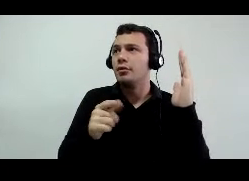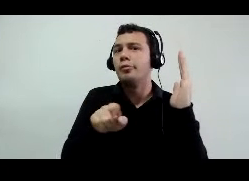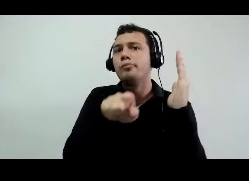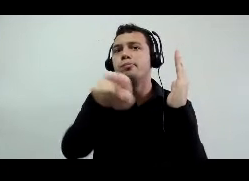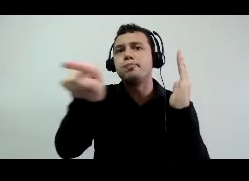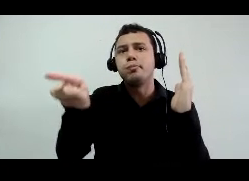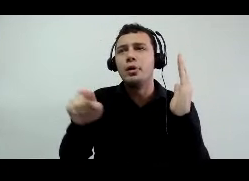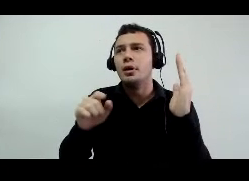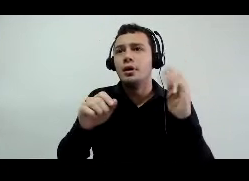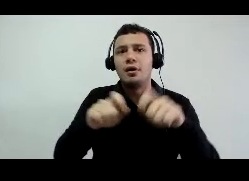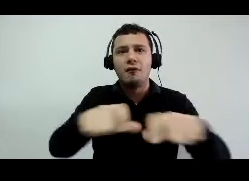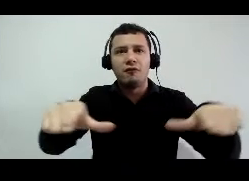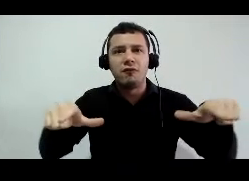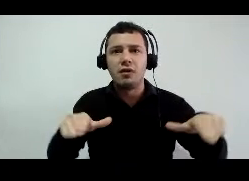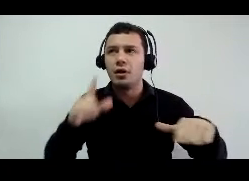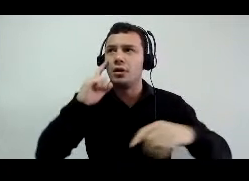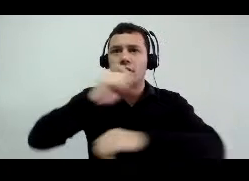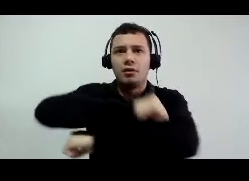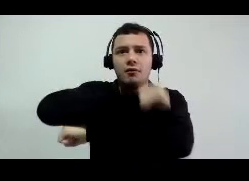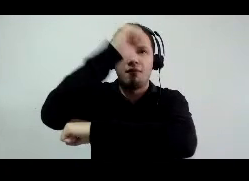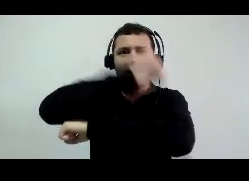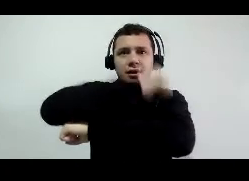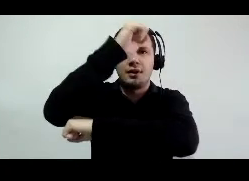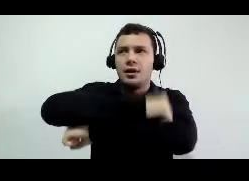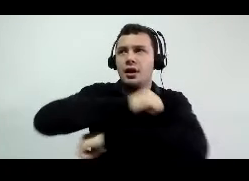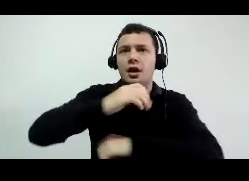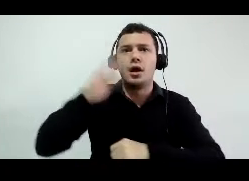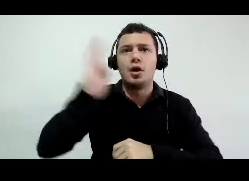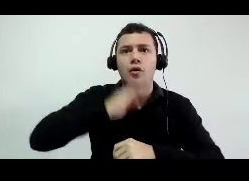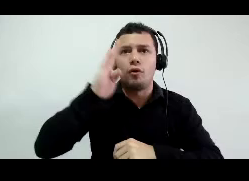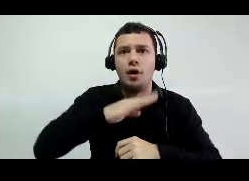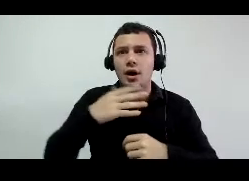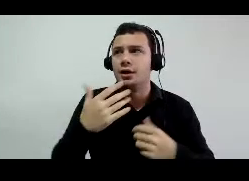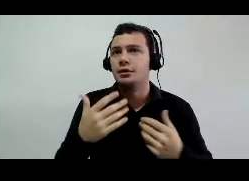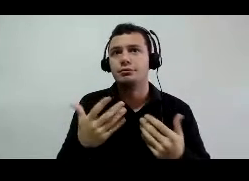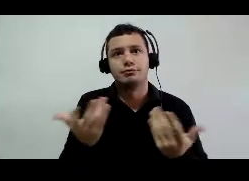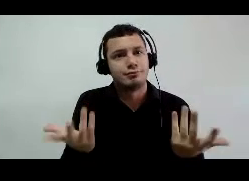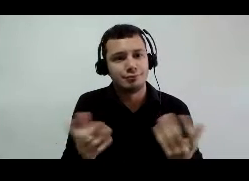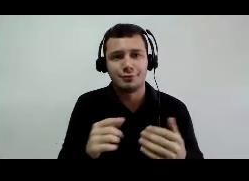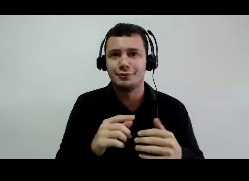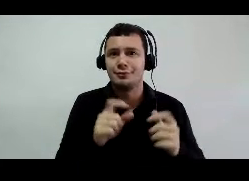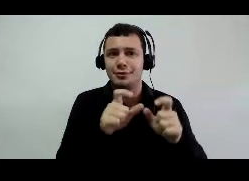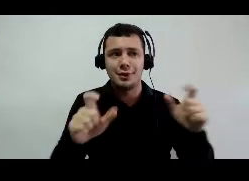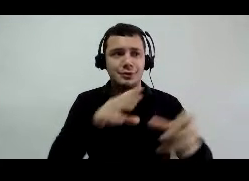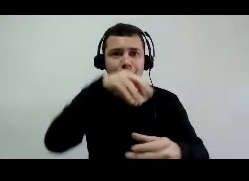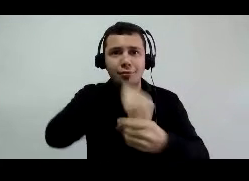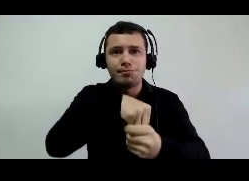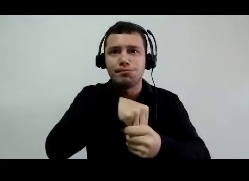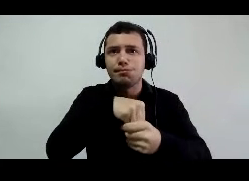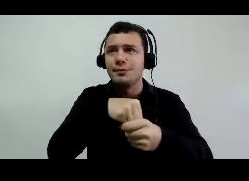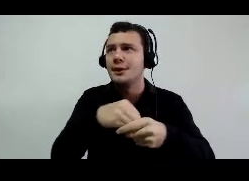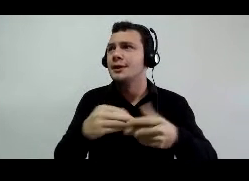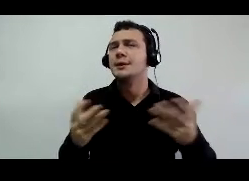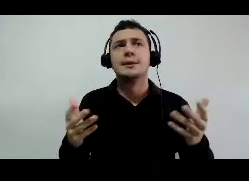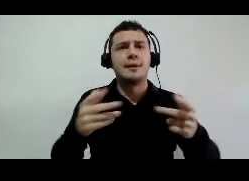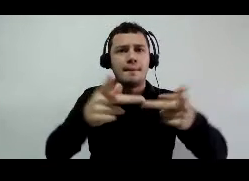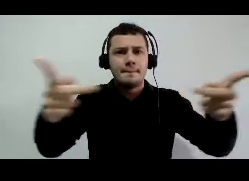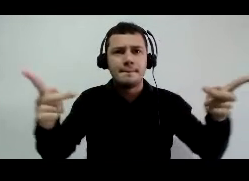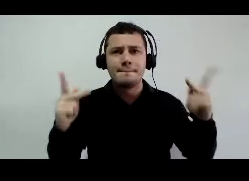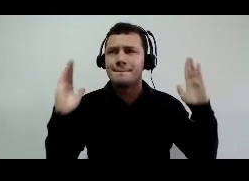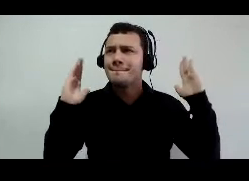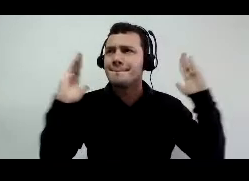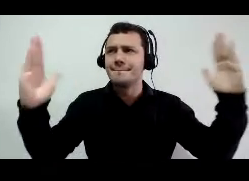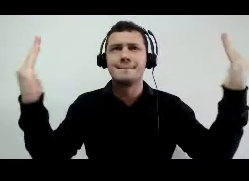porque las alteraciones psicológicas de estos pacientes pueden terminar afectándolos y pueden